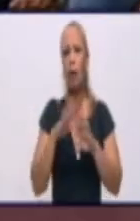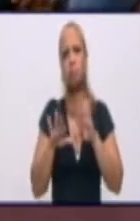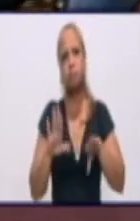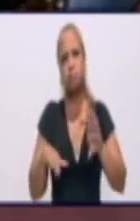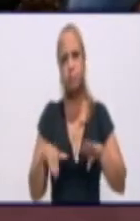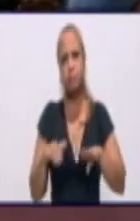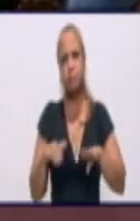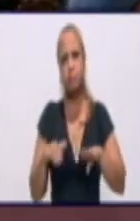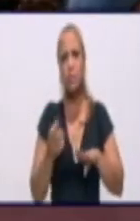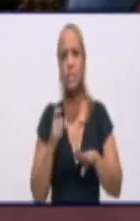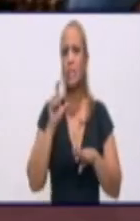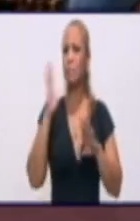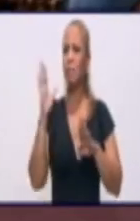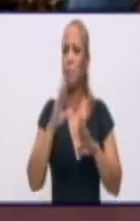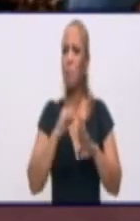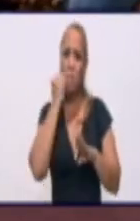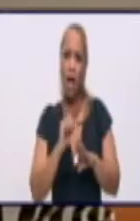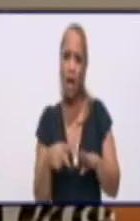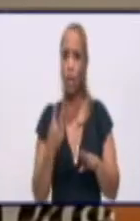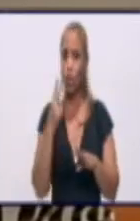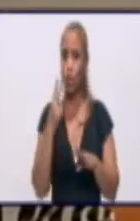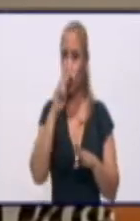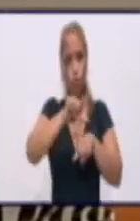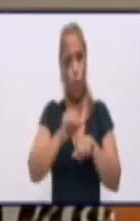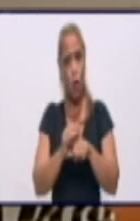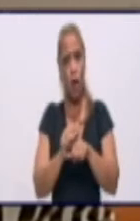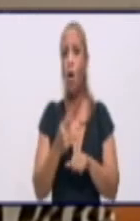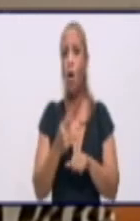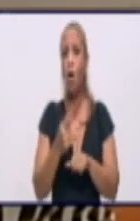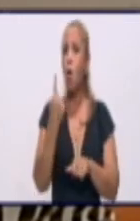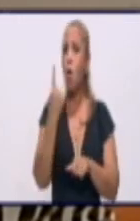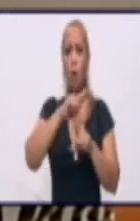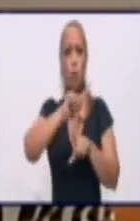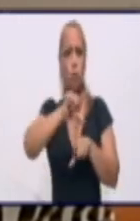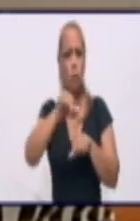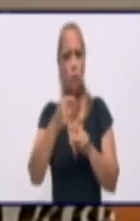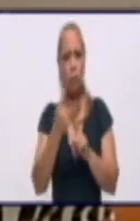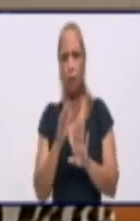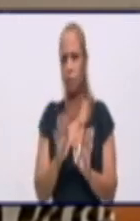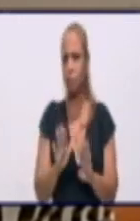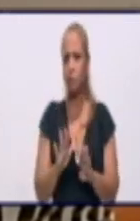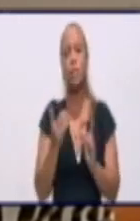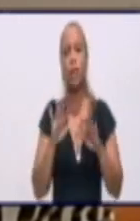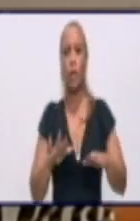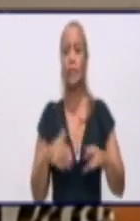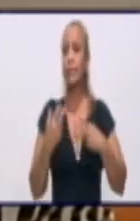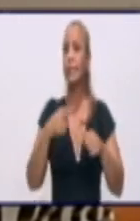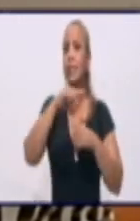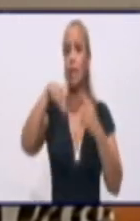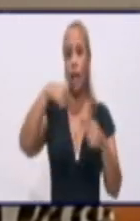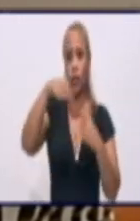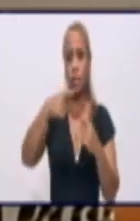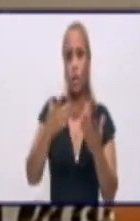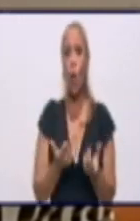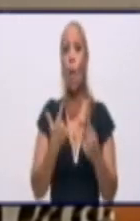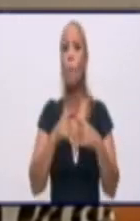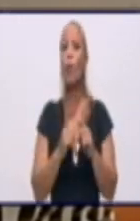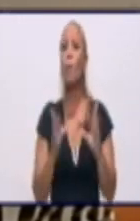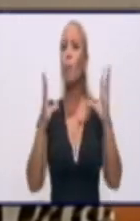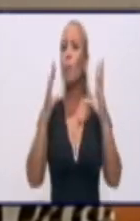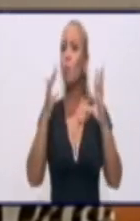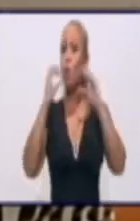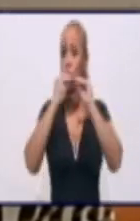4 horas y algunos tuvieron 2 horas, hora y pico. Lo que hemos tratado ahora, no seguir con la rotación hoy, porque no es lógico, porque por la madrugada se efectuó una